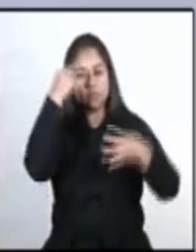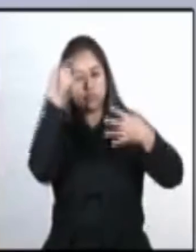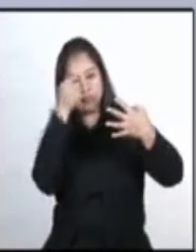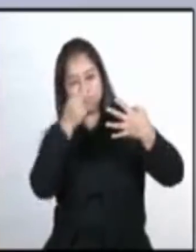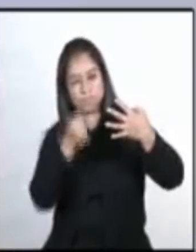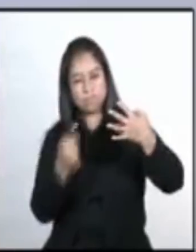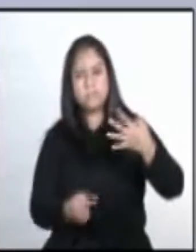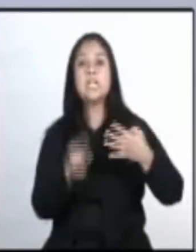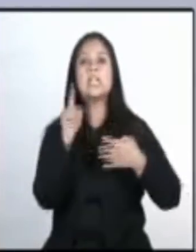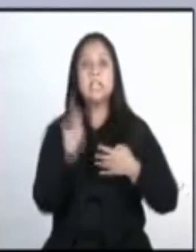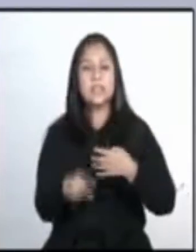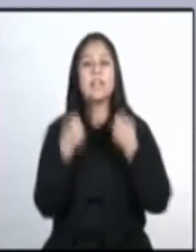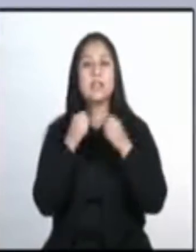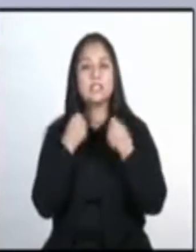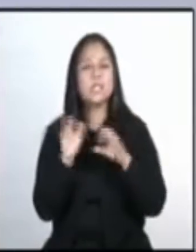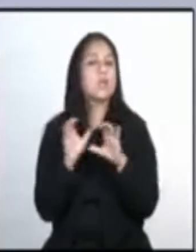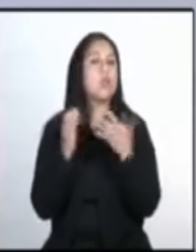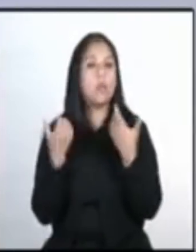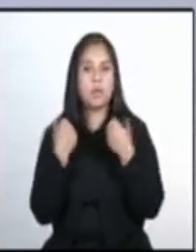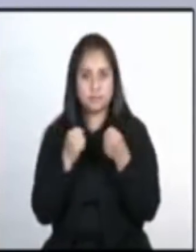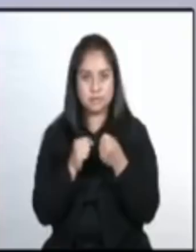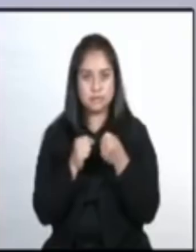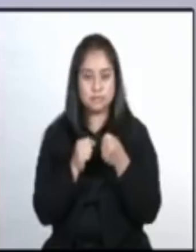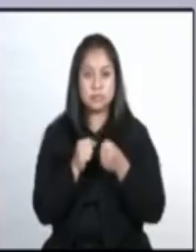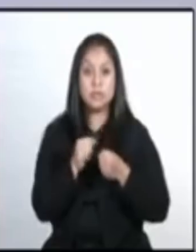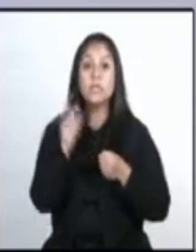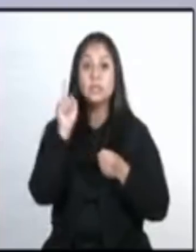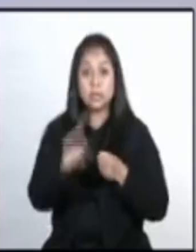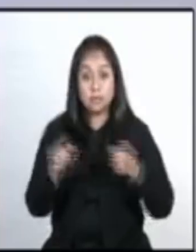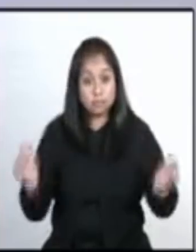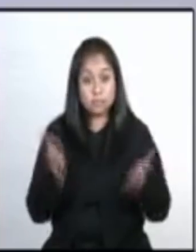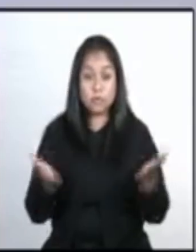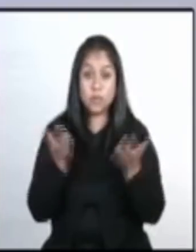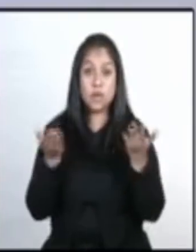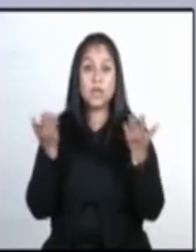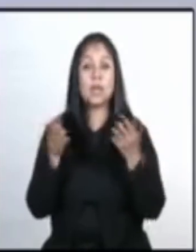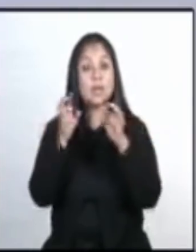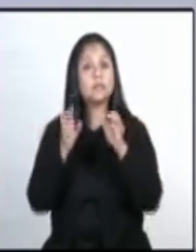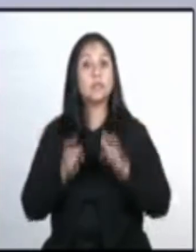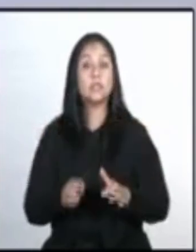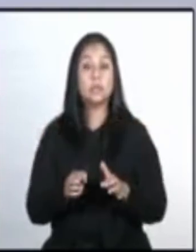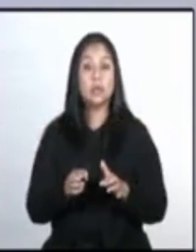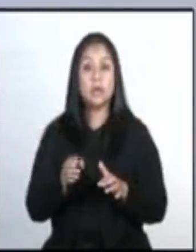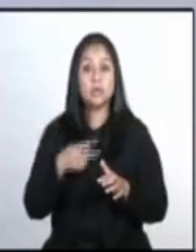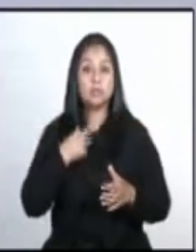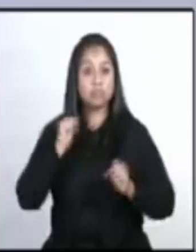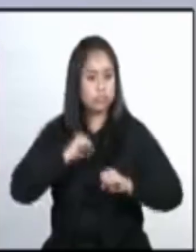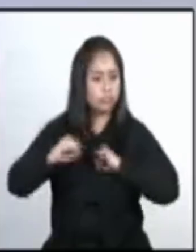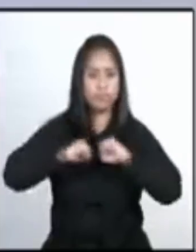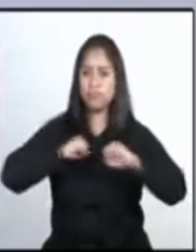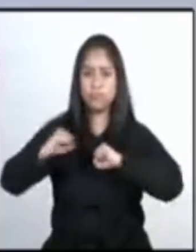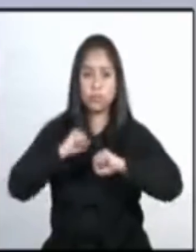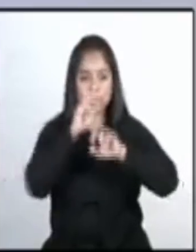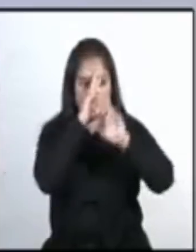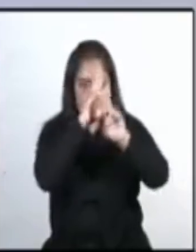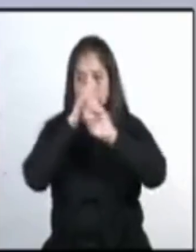de qué es lo que hay que hacer y cómo hay que hacerlo. Hay que promover que las personas se desenvuelvan en sus actividades respetando